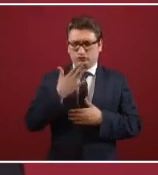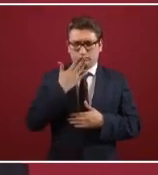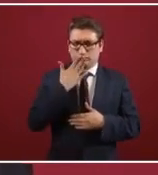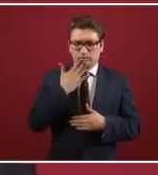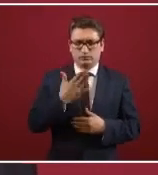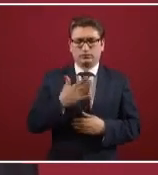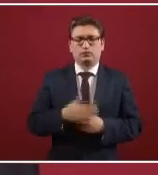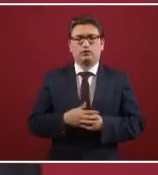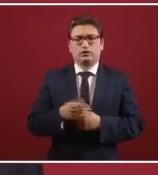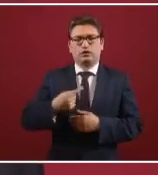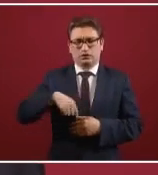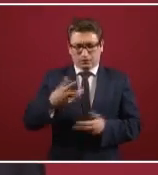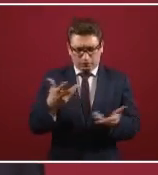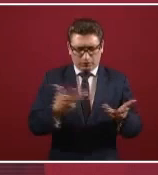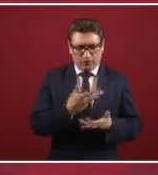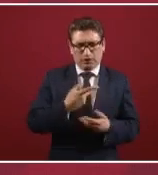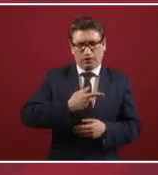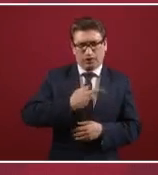y ser consecuentes